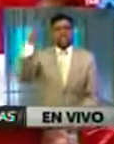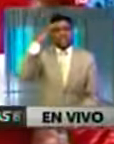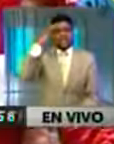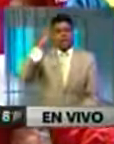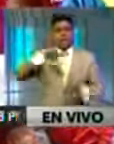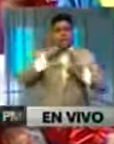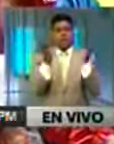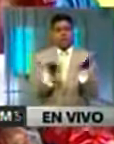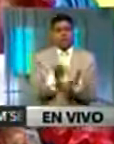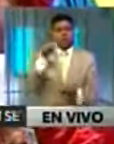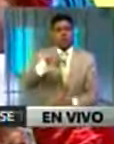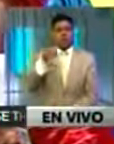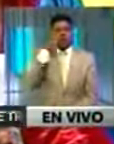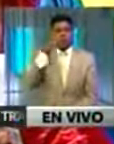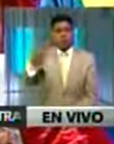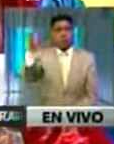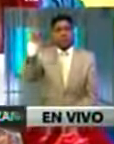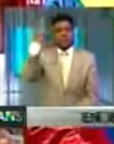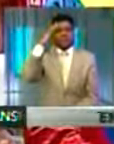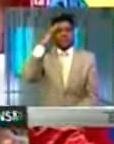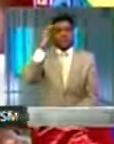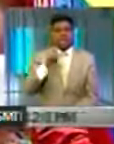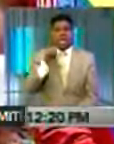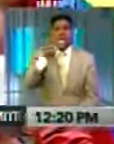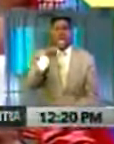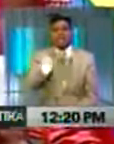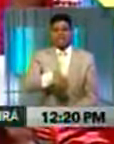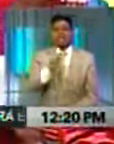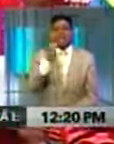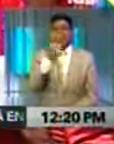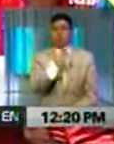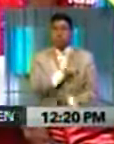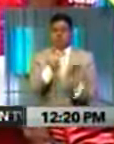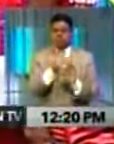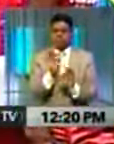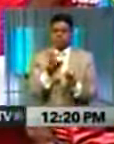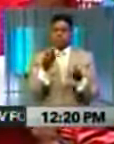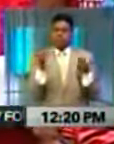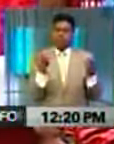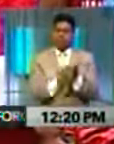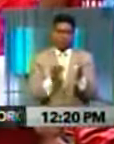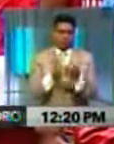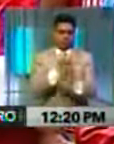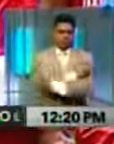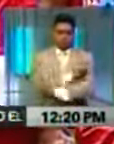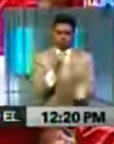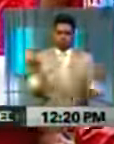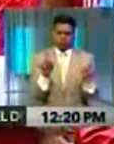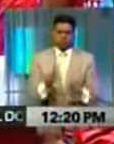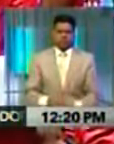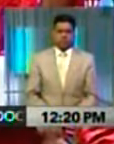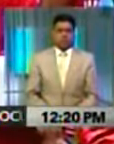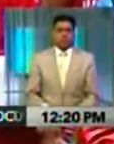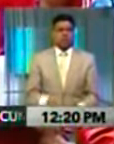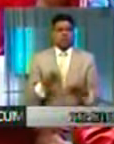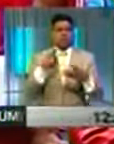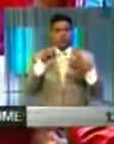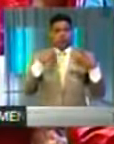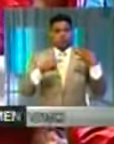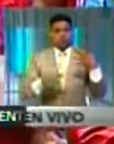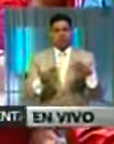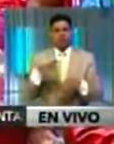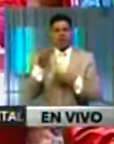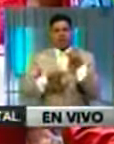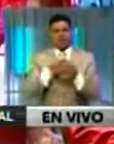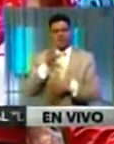este pueblo ya lo sabe. Aquí no va a pasar una barajita repetida. Y todos aquellos que están